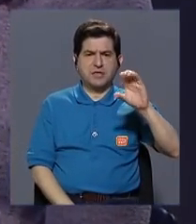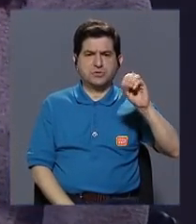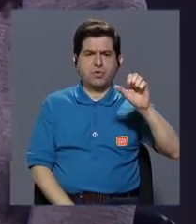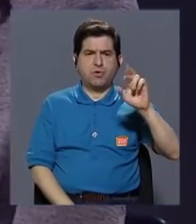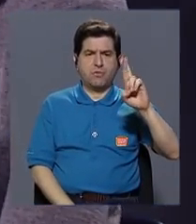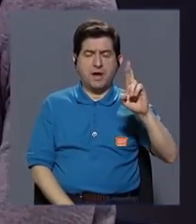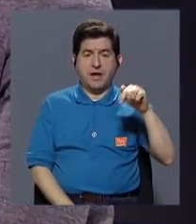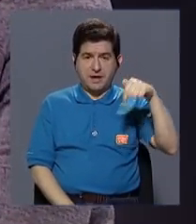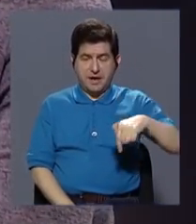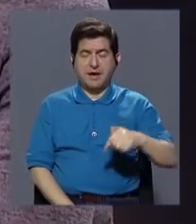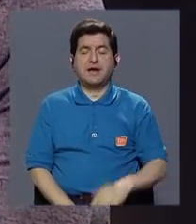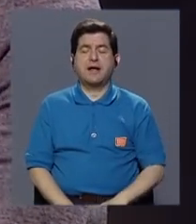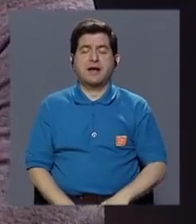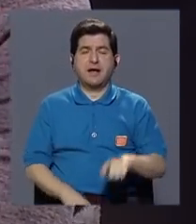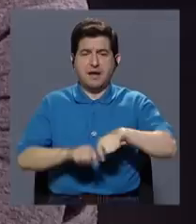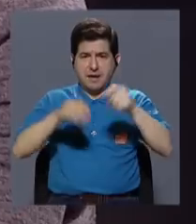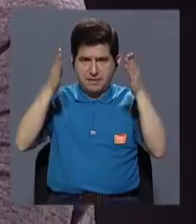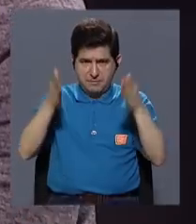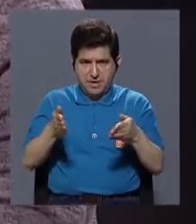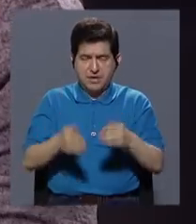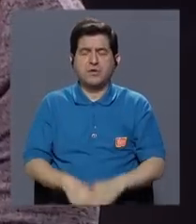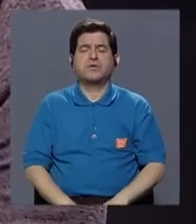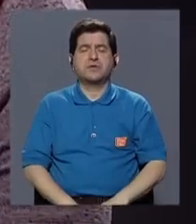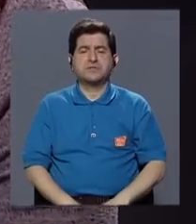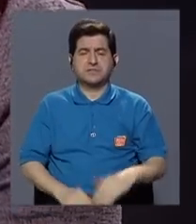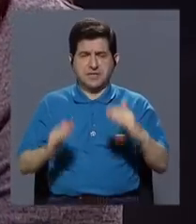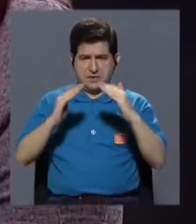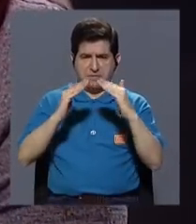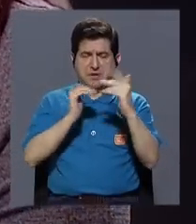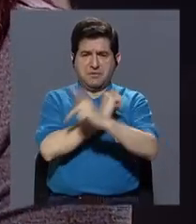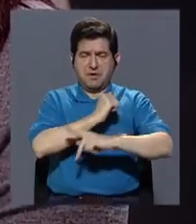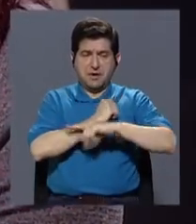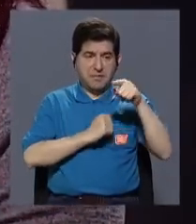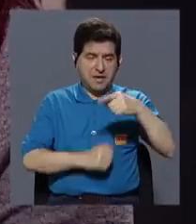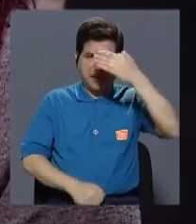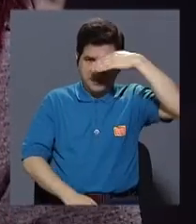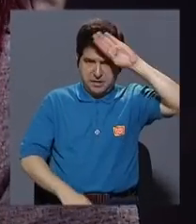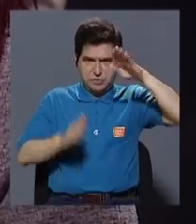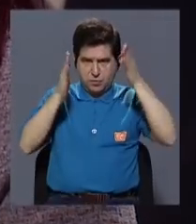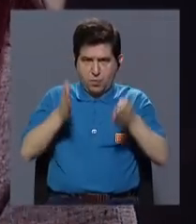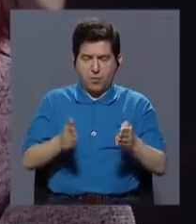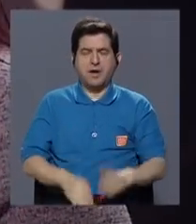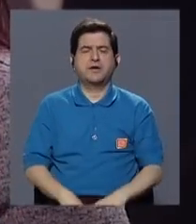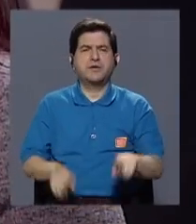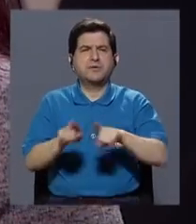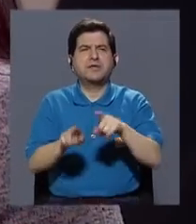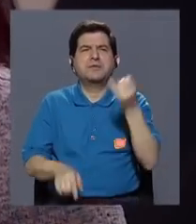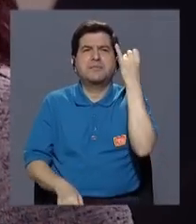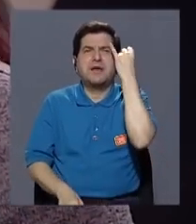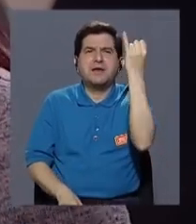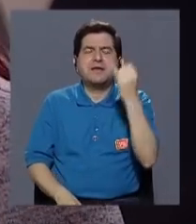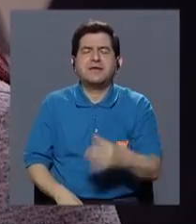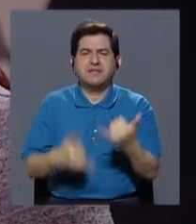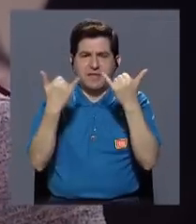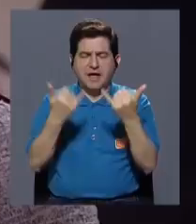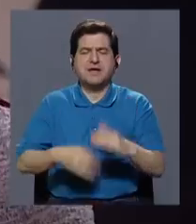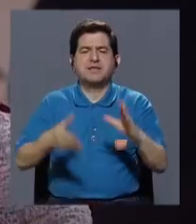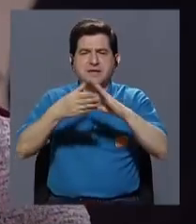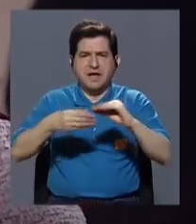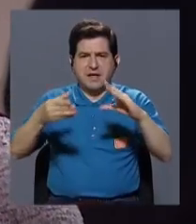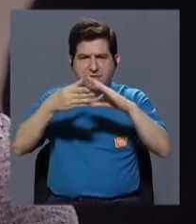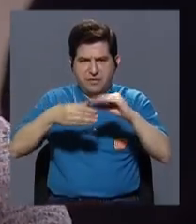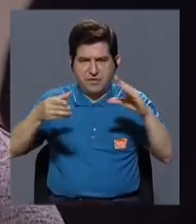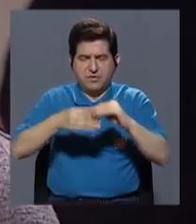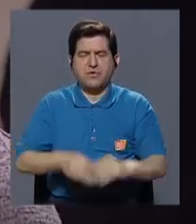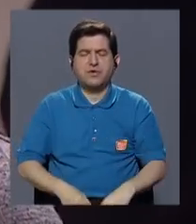cuando radicado el país que también ha escrito como duke entonces siempre fue como como una línea a seguir bueno también lo que había aprendido técnicas en la web por